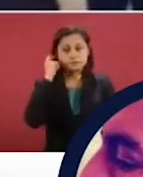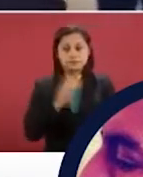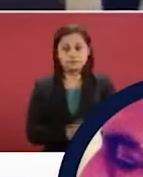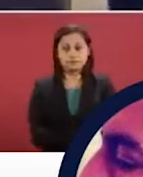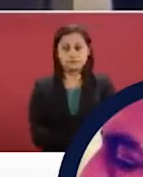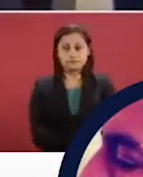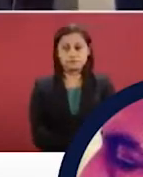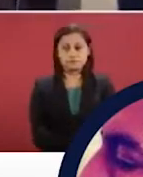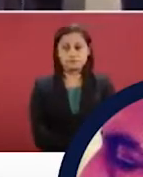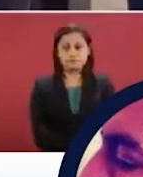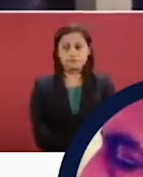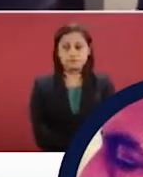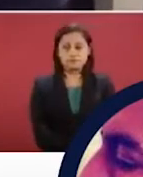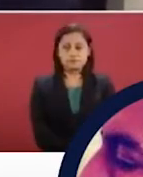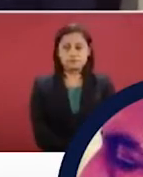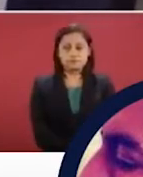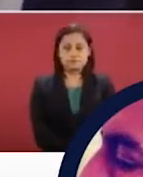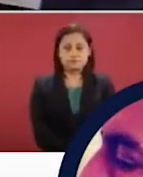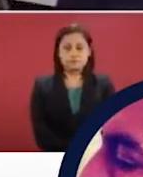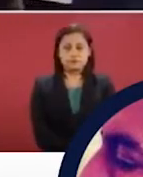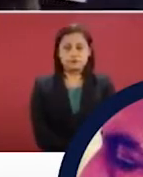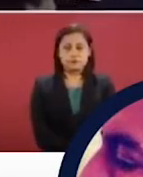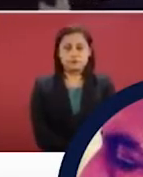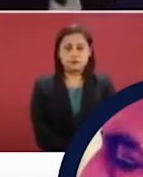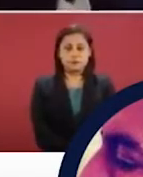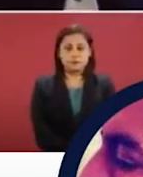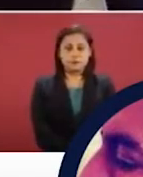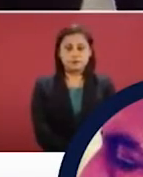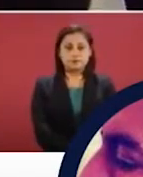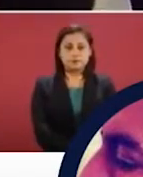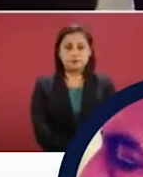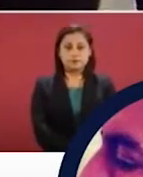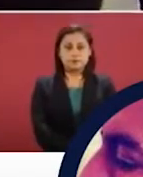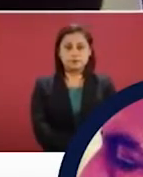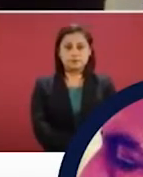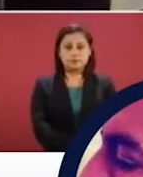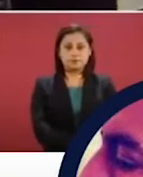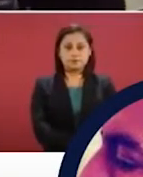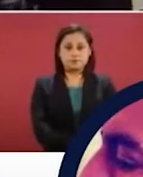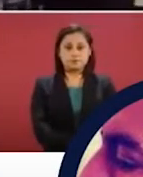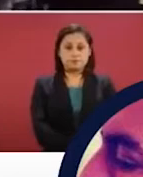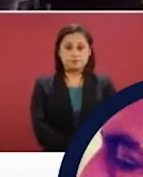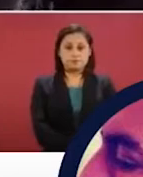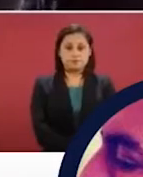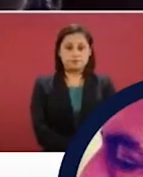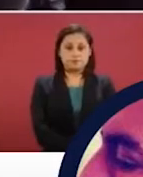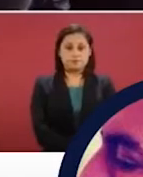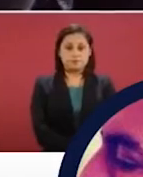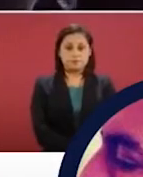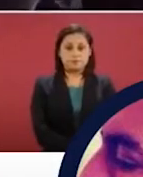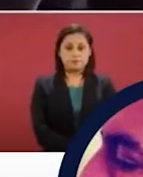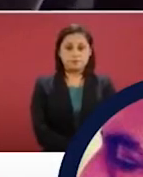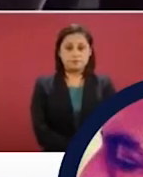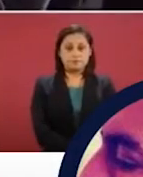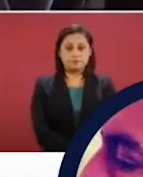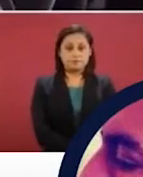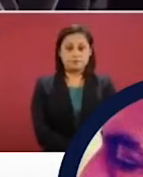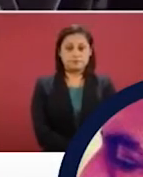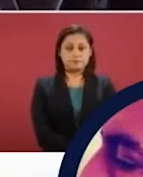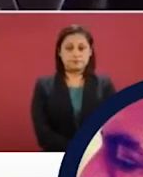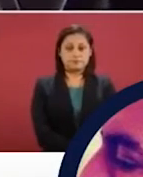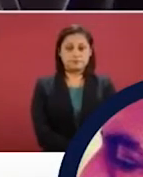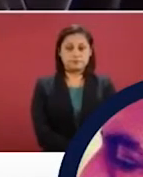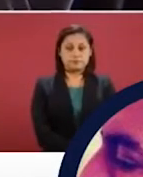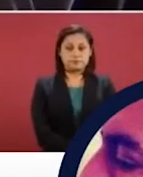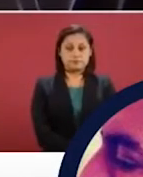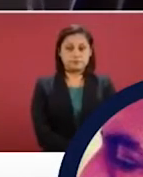que va a ser para enero próximo, en donde se van a dar a conocer los proyectos de infraestructura para el sector salud. Ahora simplemente es infraestructura y en estos